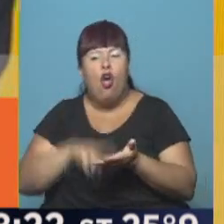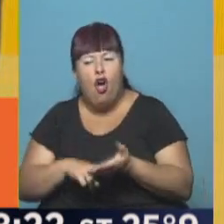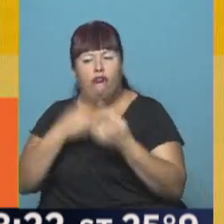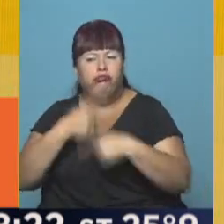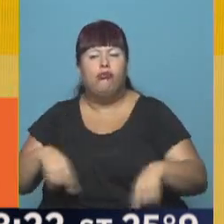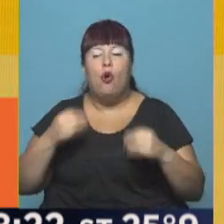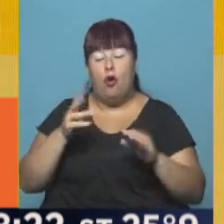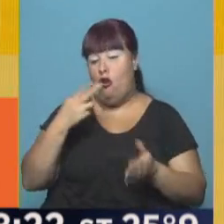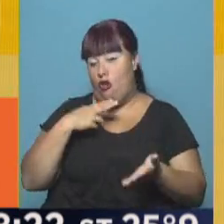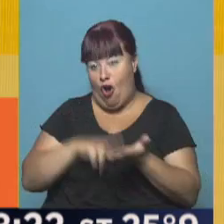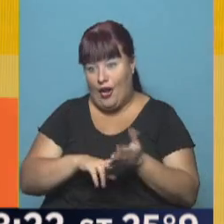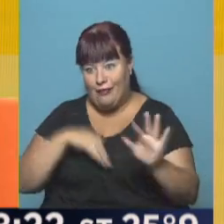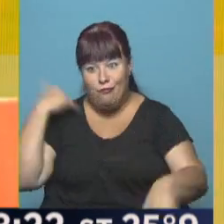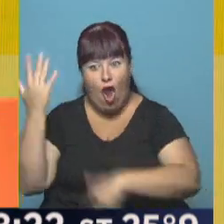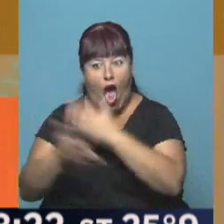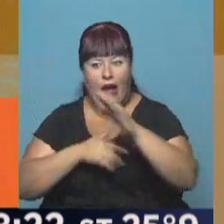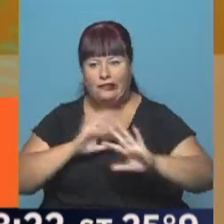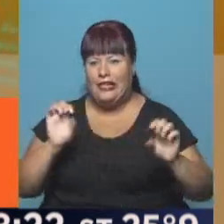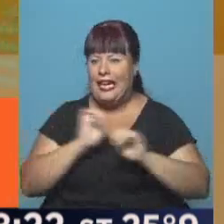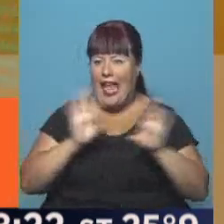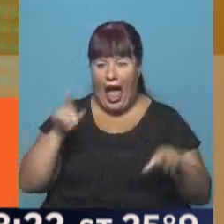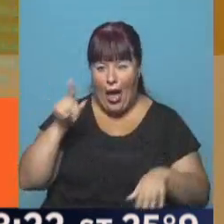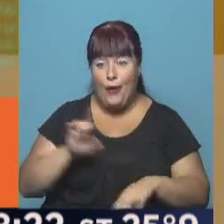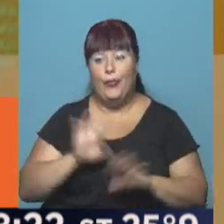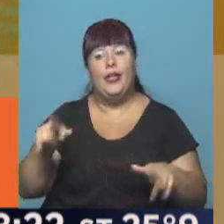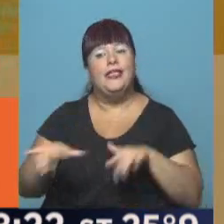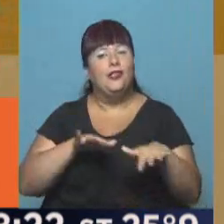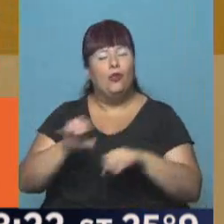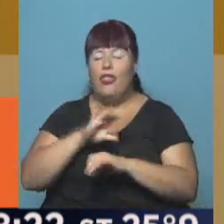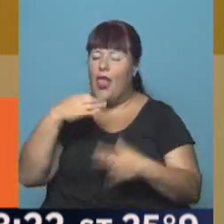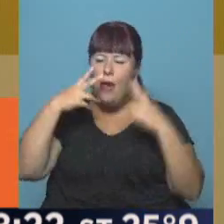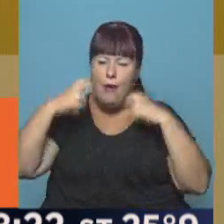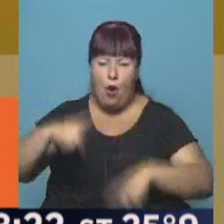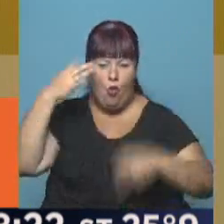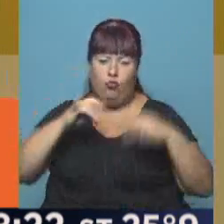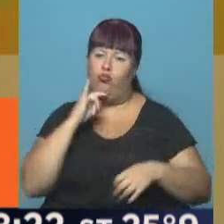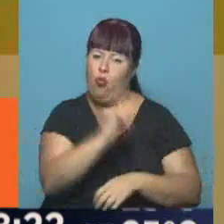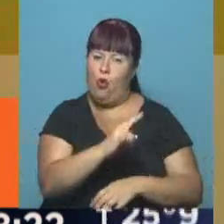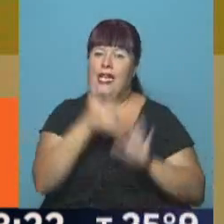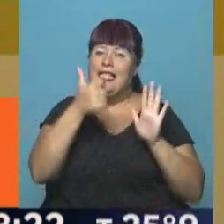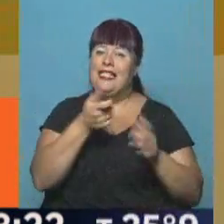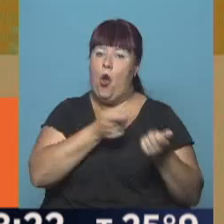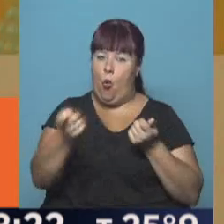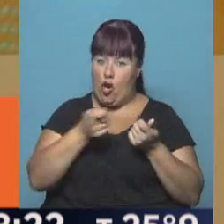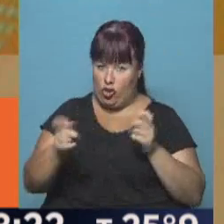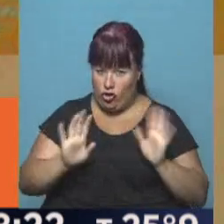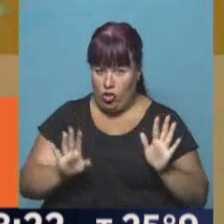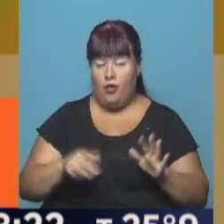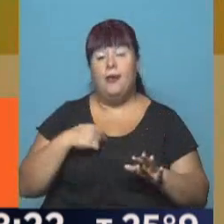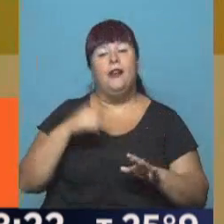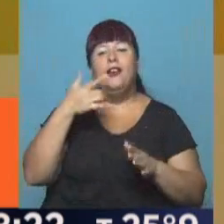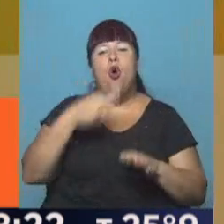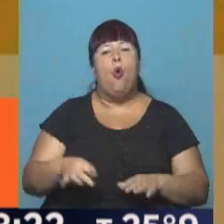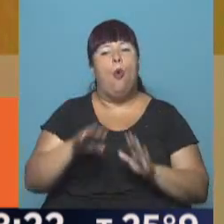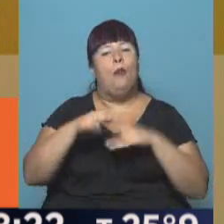y demás. Lo del Correo es un escándalo y es una situación muy grave, es una situación que debe investigar la justicia, hay 6 causas penales, creo que no se